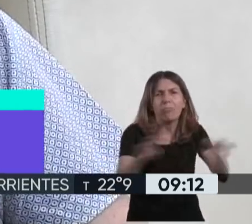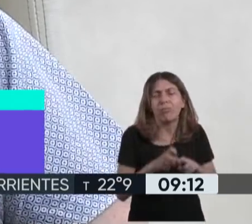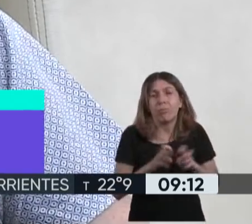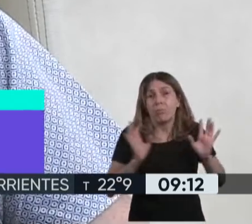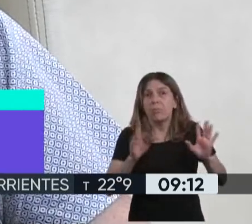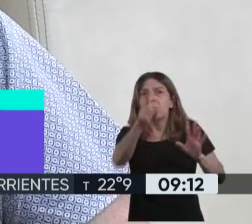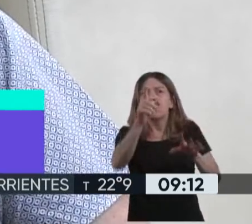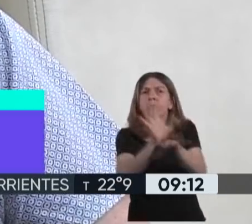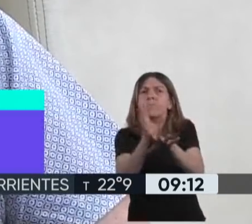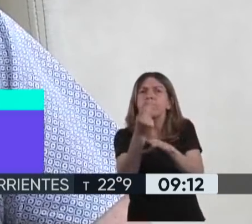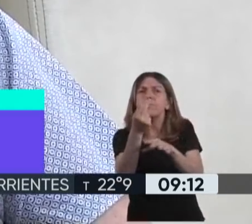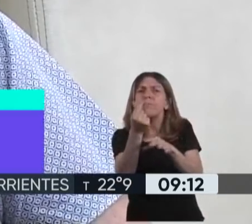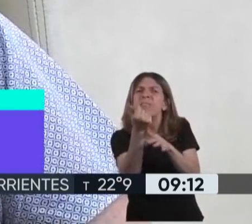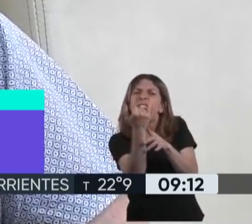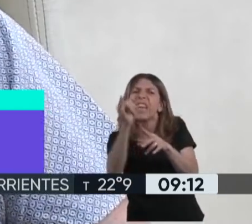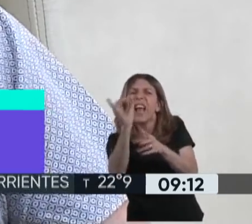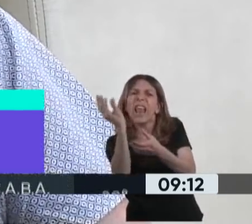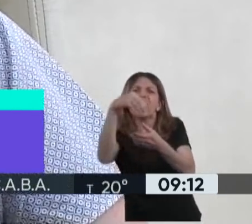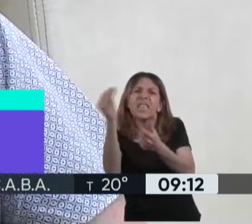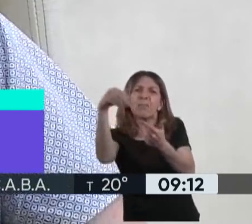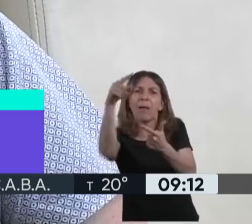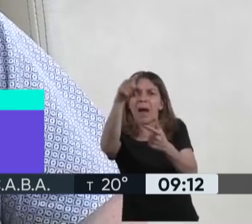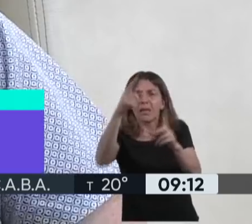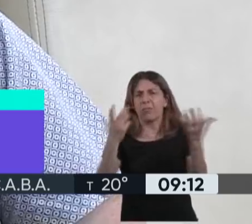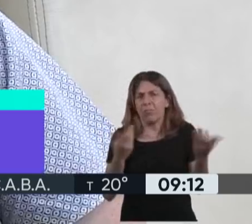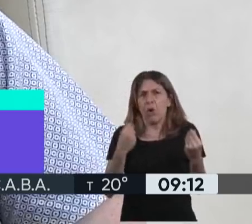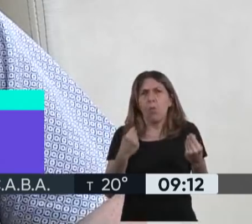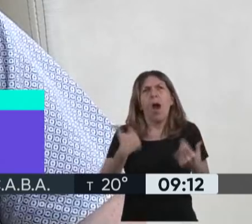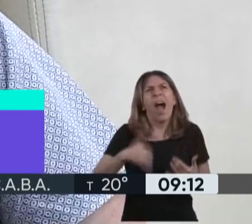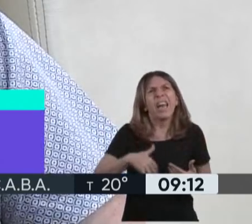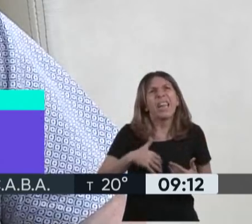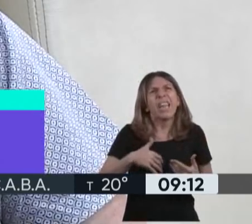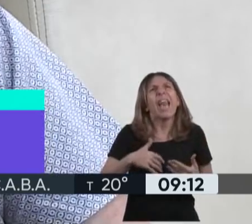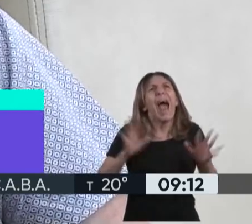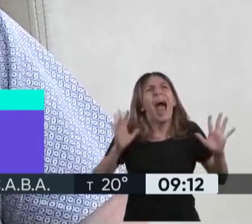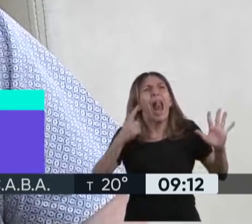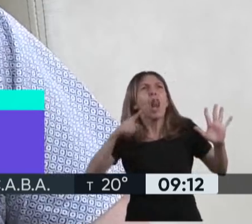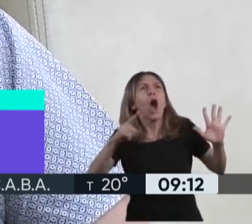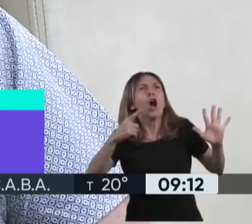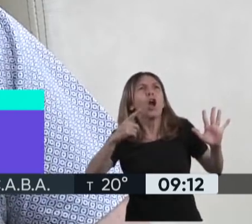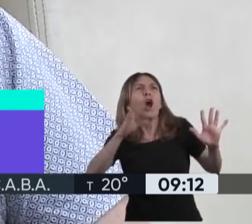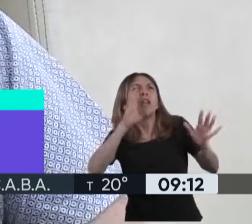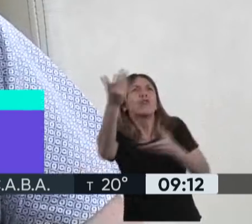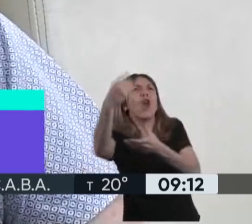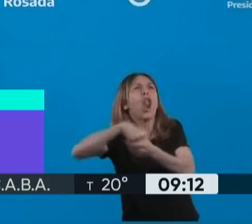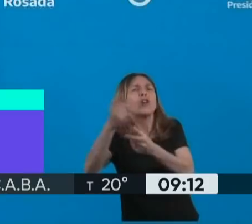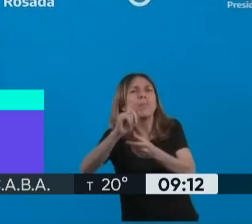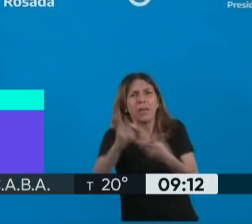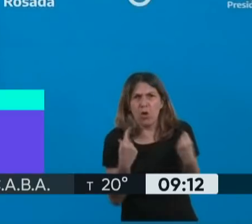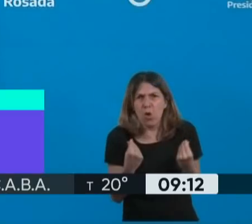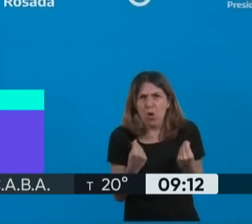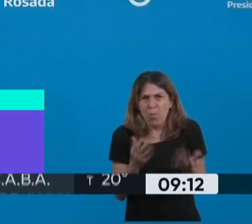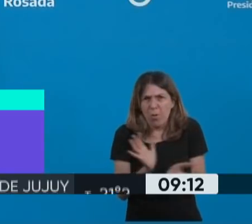sobrecargos? Estados Unidos no lo consideró. Digo, ¿de qué manera Argentina puede lograr eso cuando no logró algo a priori un poco